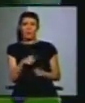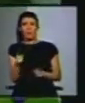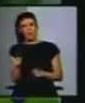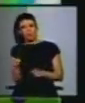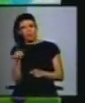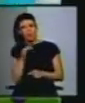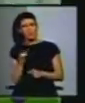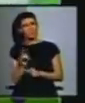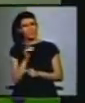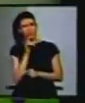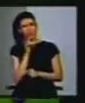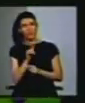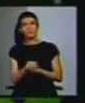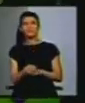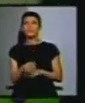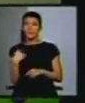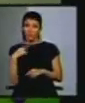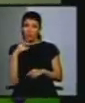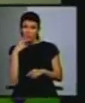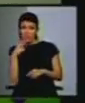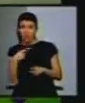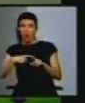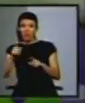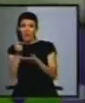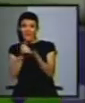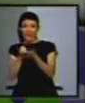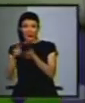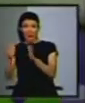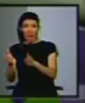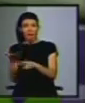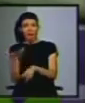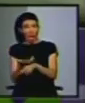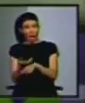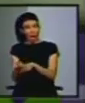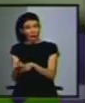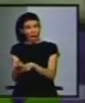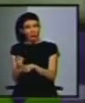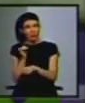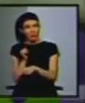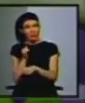que buscábamos y pudimos encontrarlo en otras farmacias. Ah, ya, pero este...